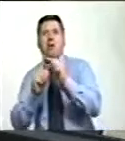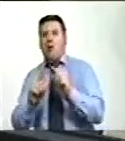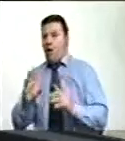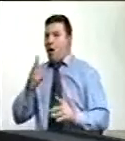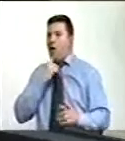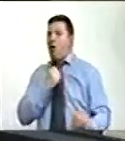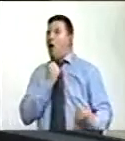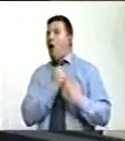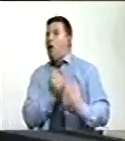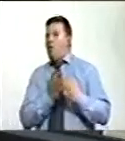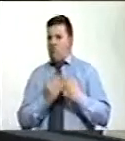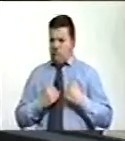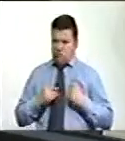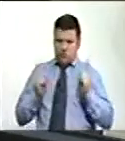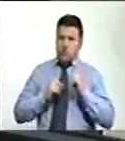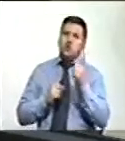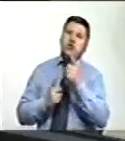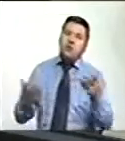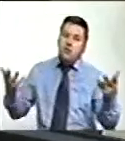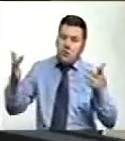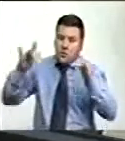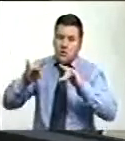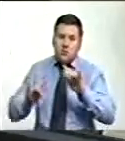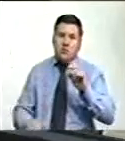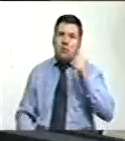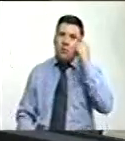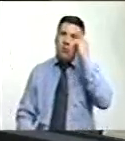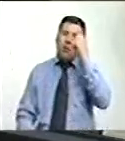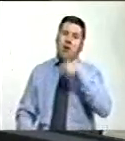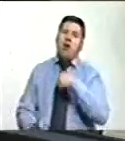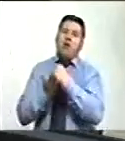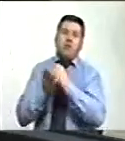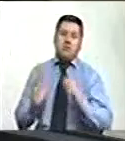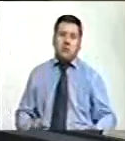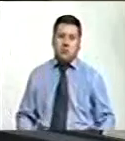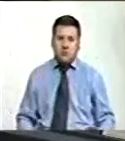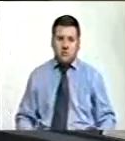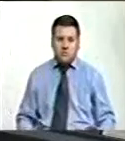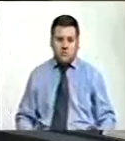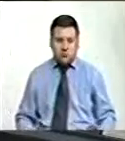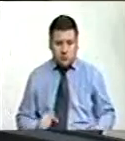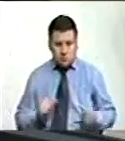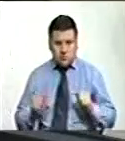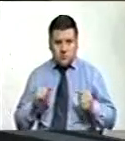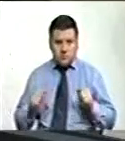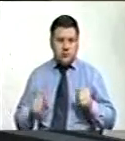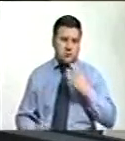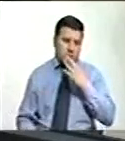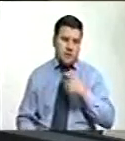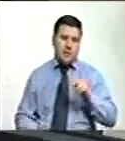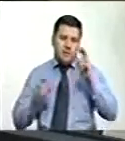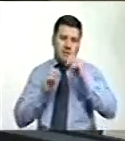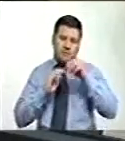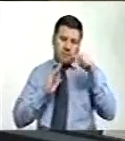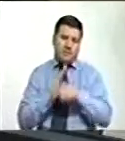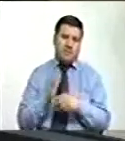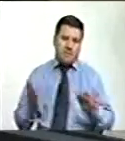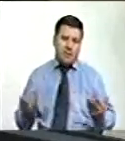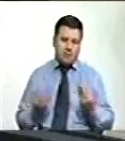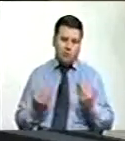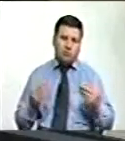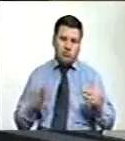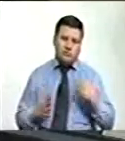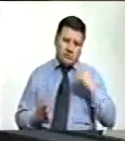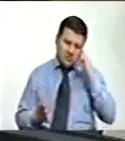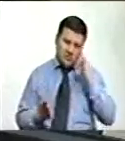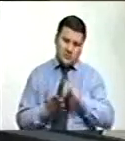fuera de contexto como una razón política para hacer frente a este debate en donde realmente los temas de fondo han sido muchos y creo que sí deberían